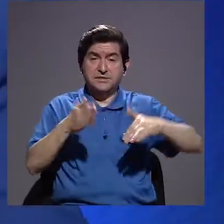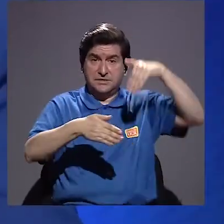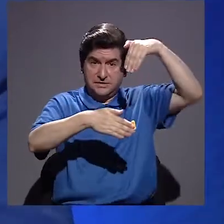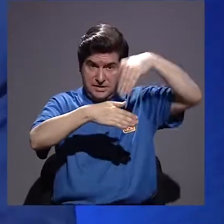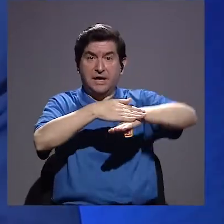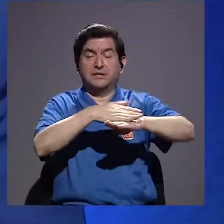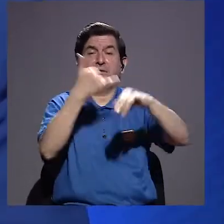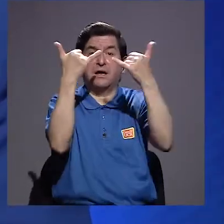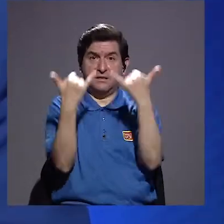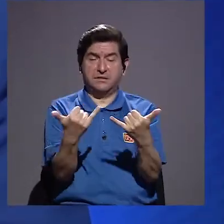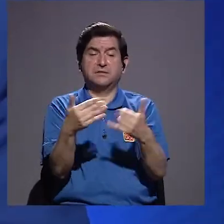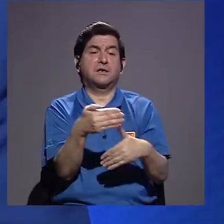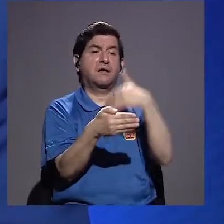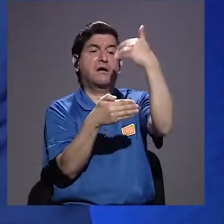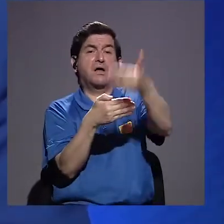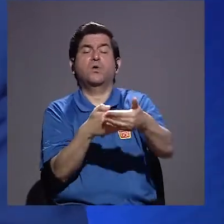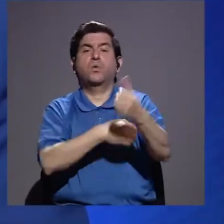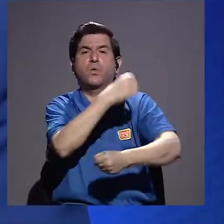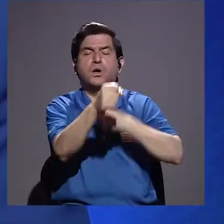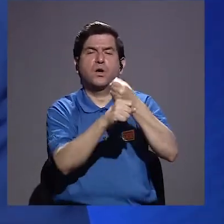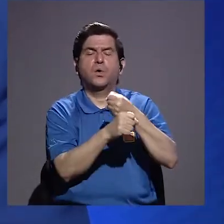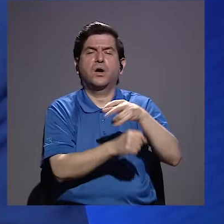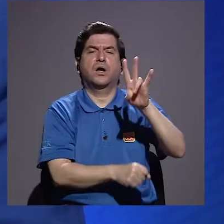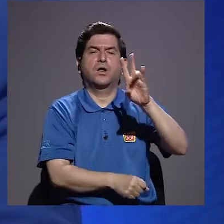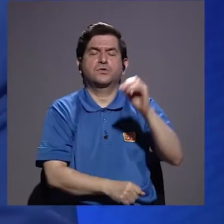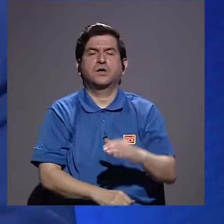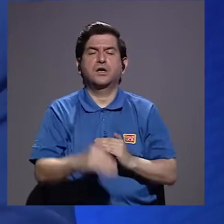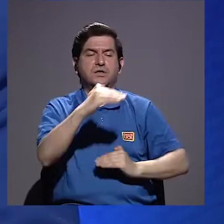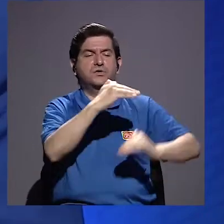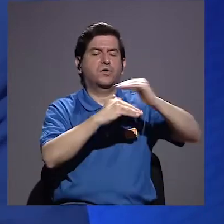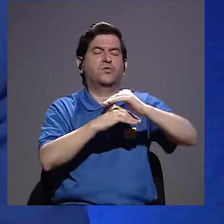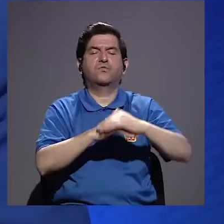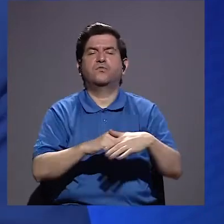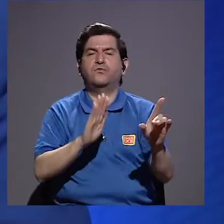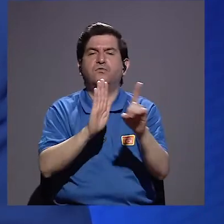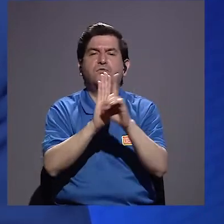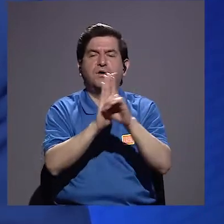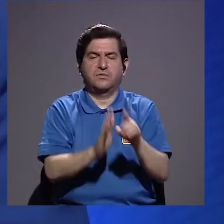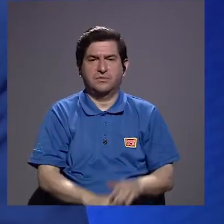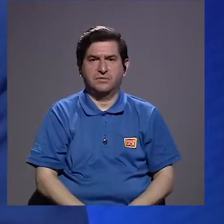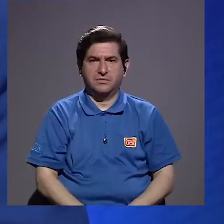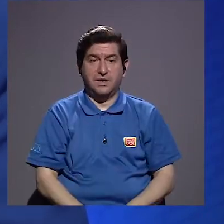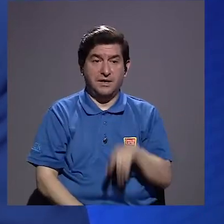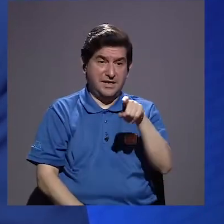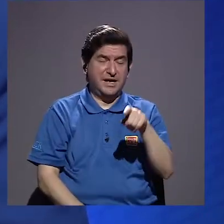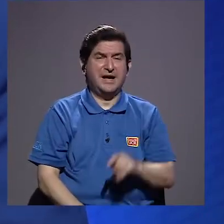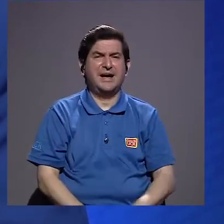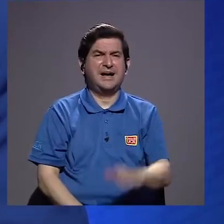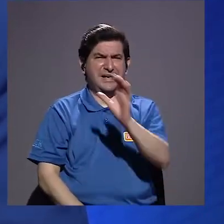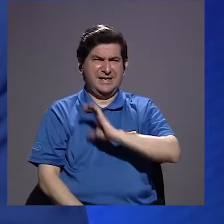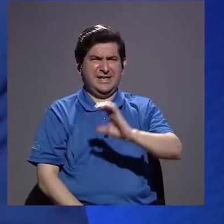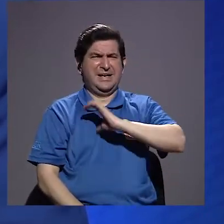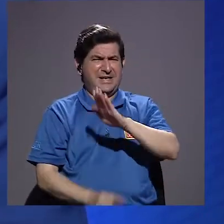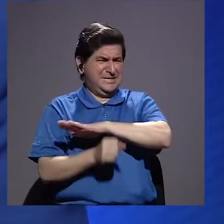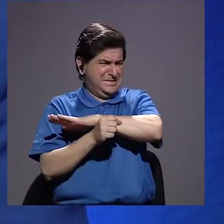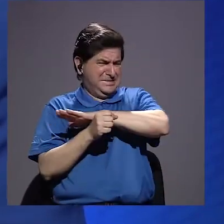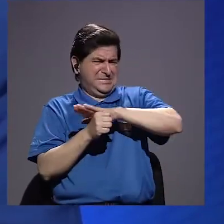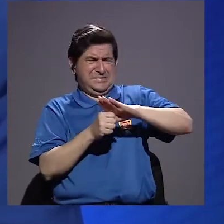y particularmente ya más adelante en los años 70, la Facultad de Derecho, marcada por una